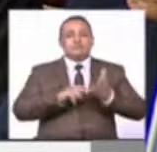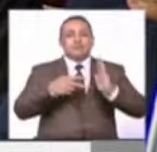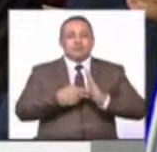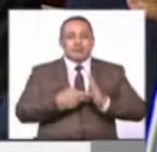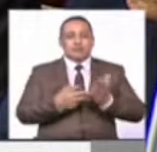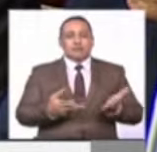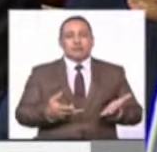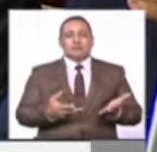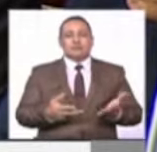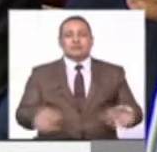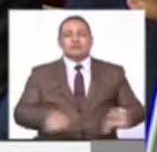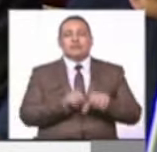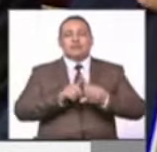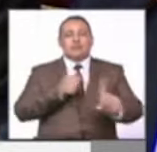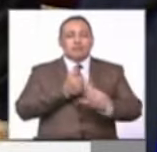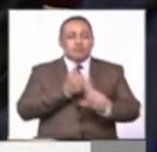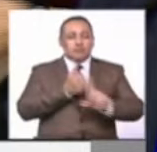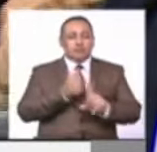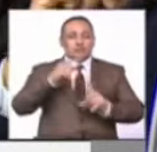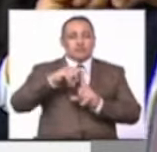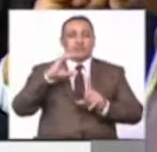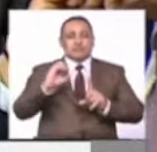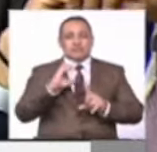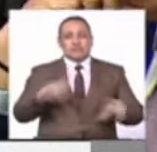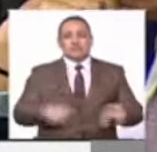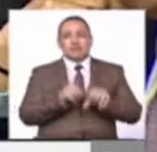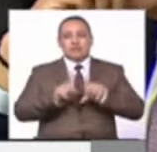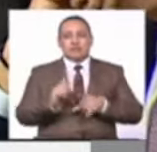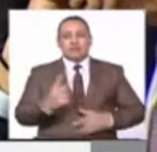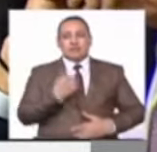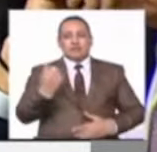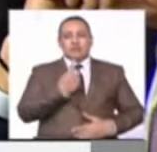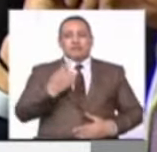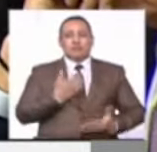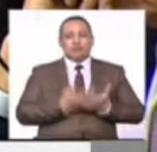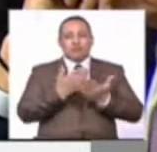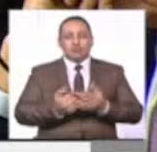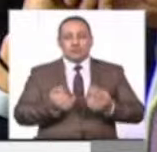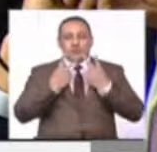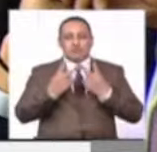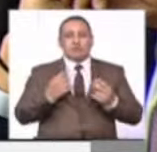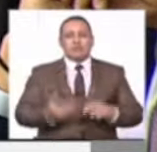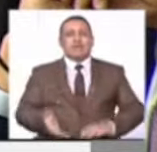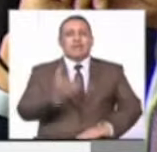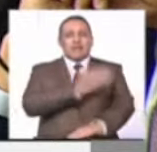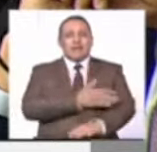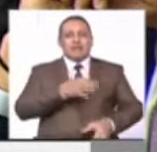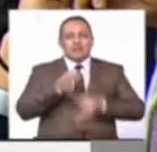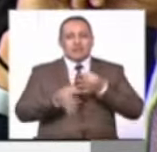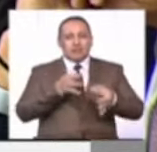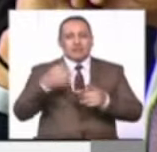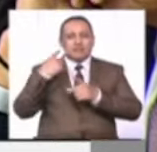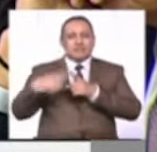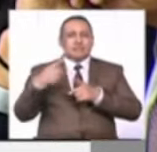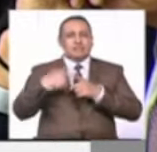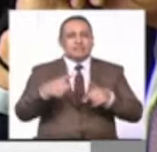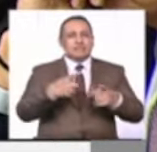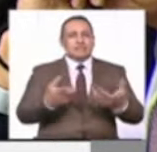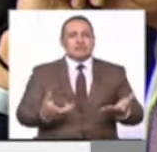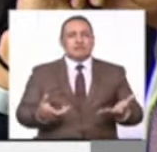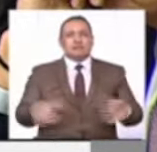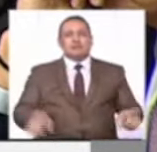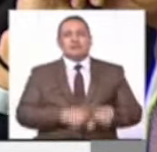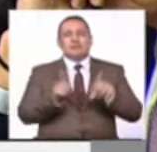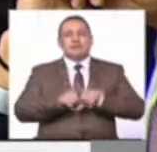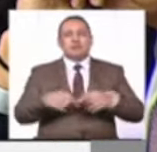Incluso el propio tribunal constitucional estableció que ante interpretaciones distintas